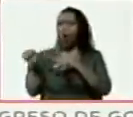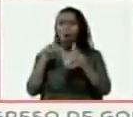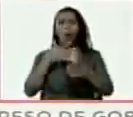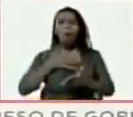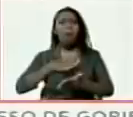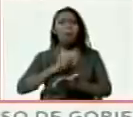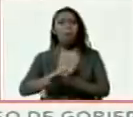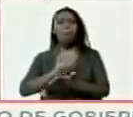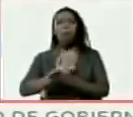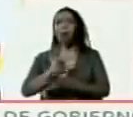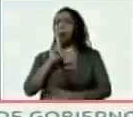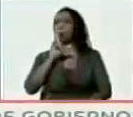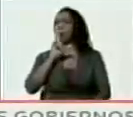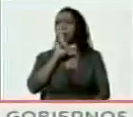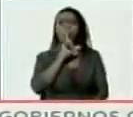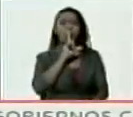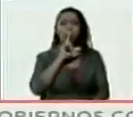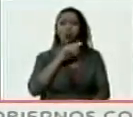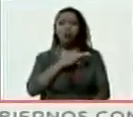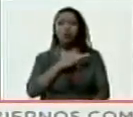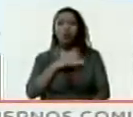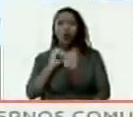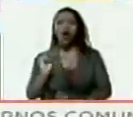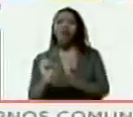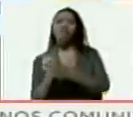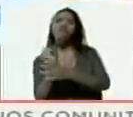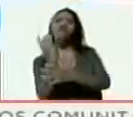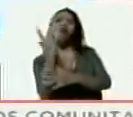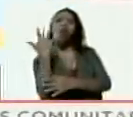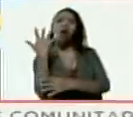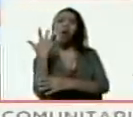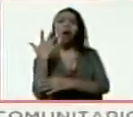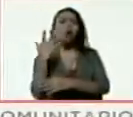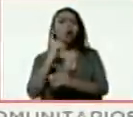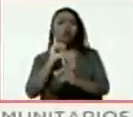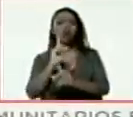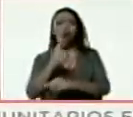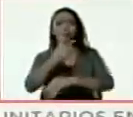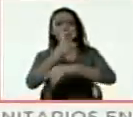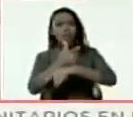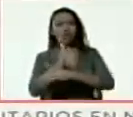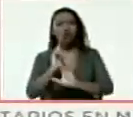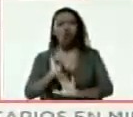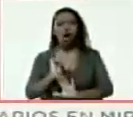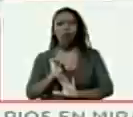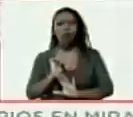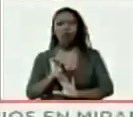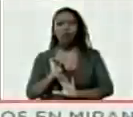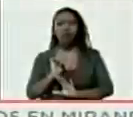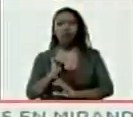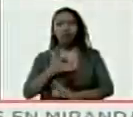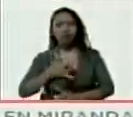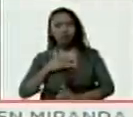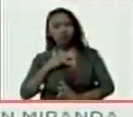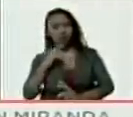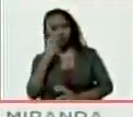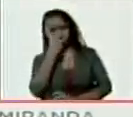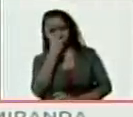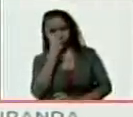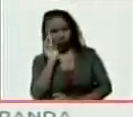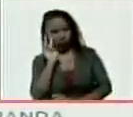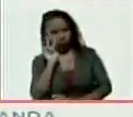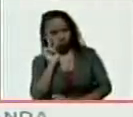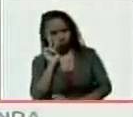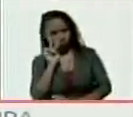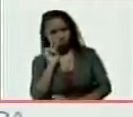tranquilos. Como si el señor tuviera una flor en la mano y no un revólver calibre 38. Curioso. Pero